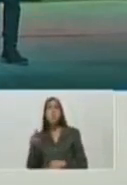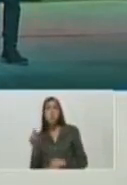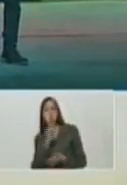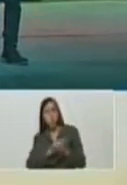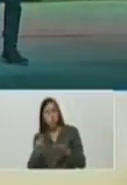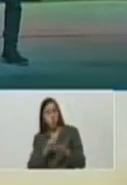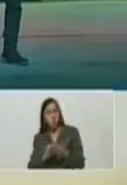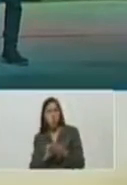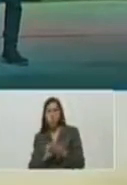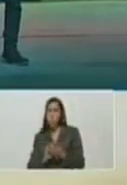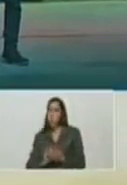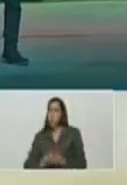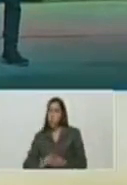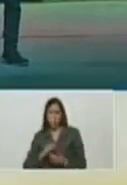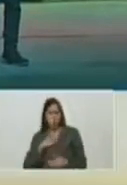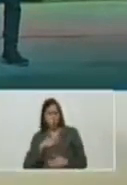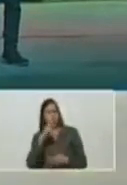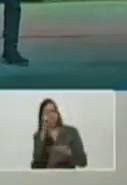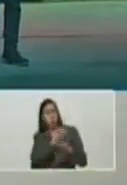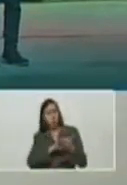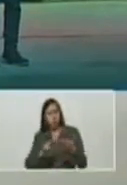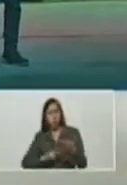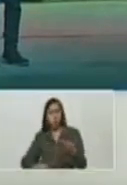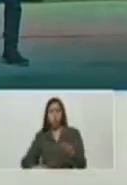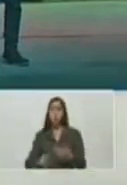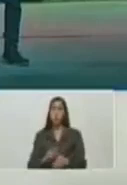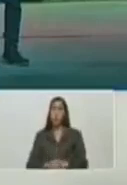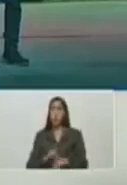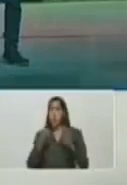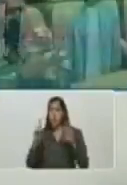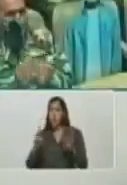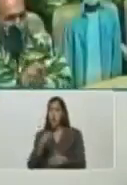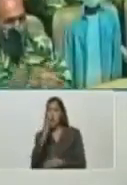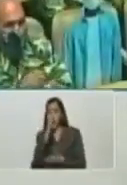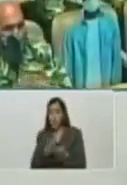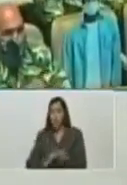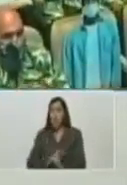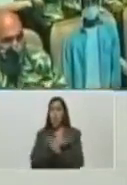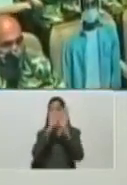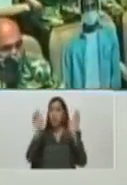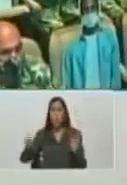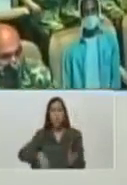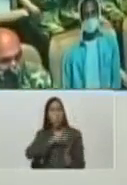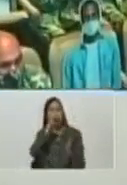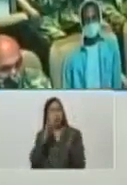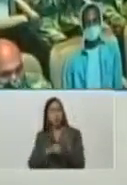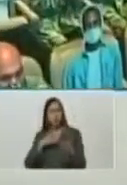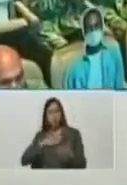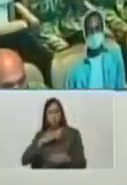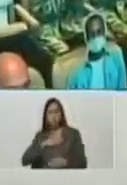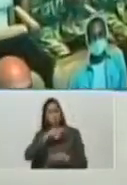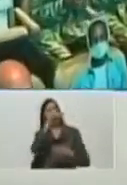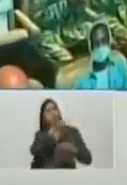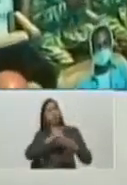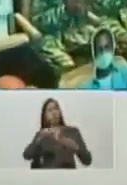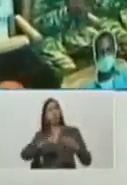Extraordinario, amanecí hoy leyéndolo, me dieron las 6:30 de la mañana leyéndolo, lo leí completico. Una